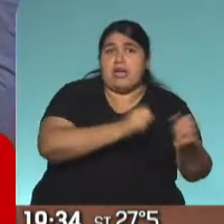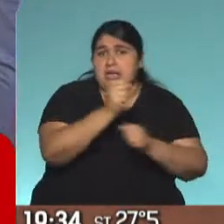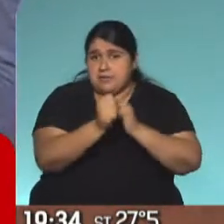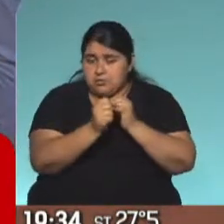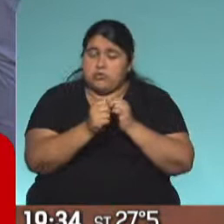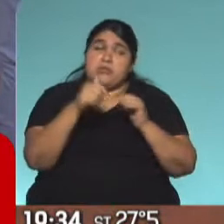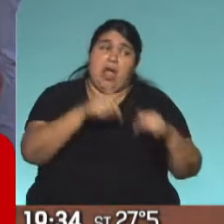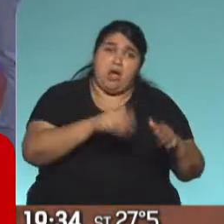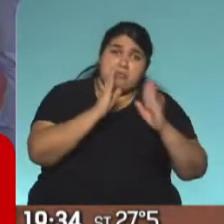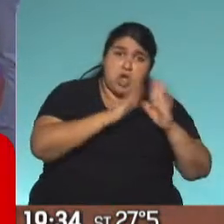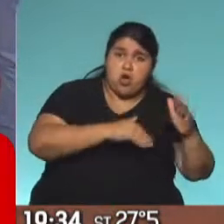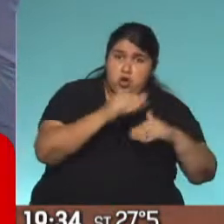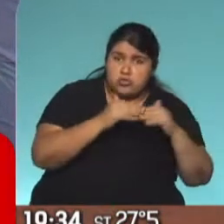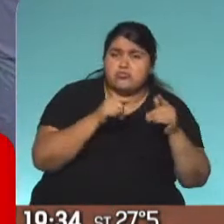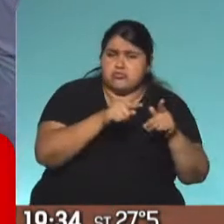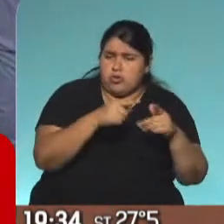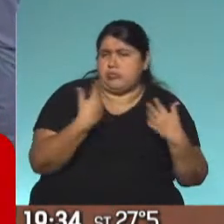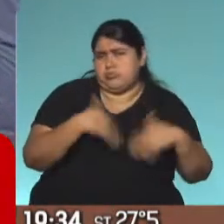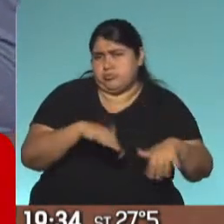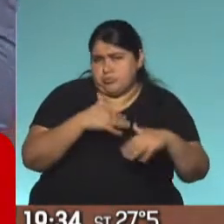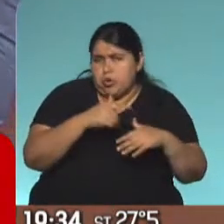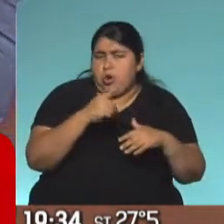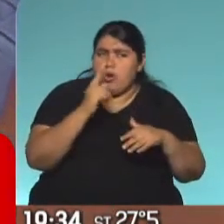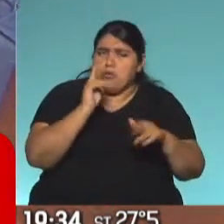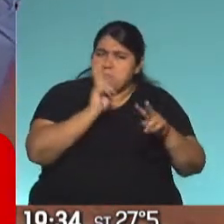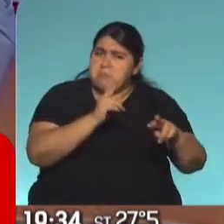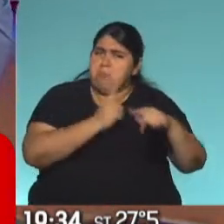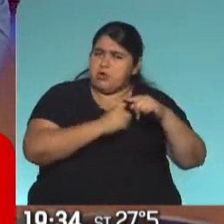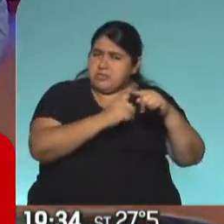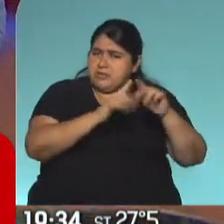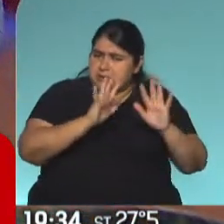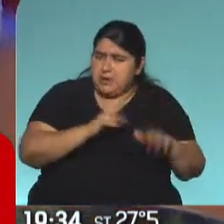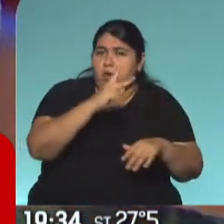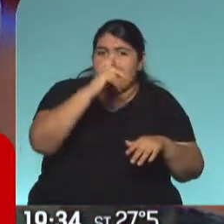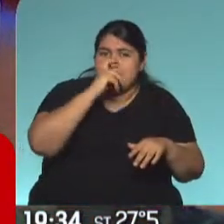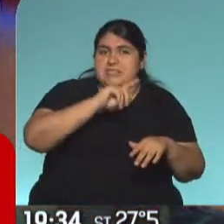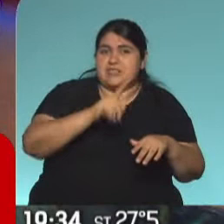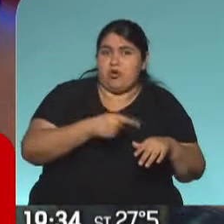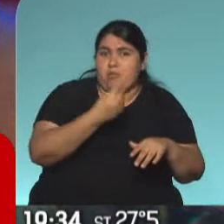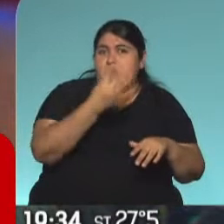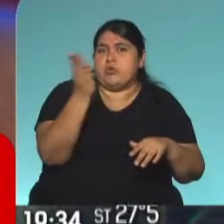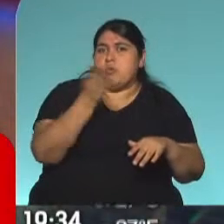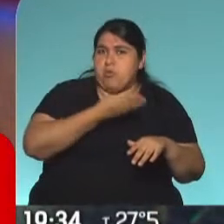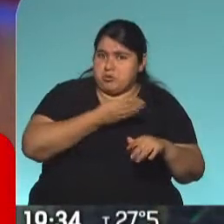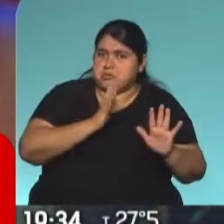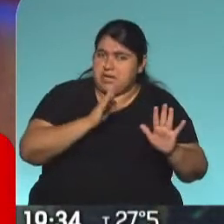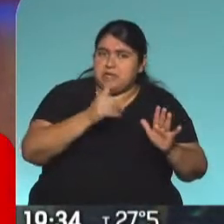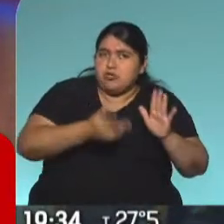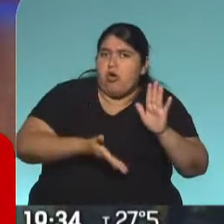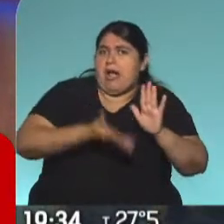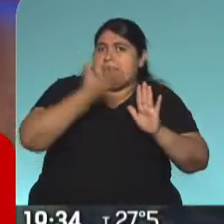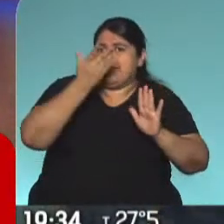el de la construcción. La construcción también, buen panorama. Estamos hablando de un 27% de crecimiento a